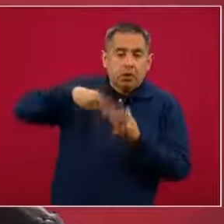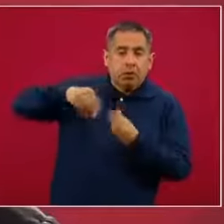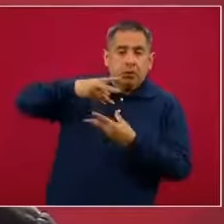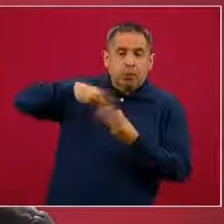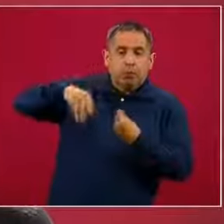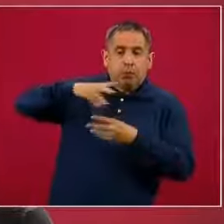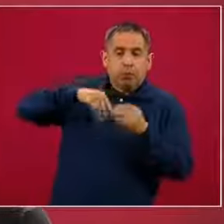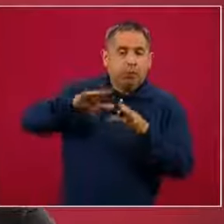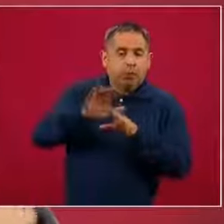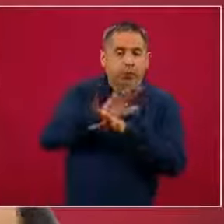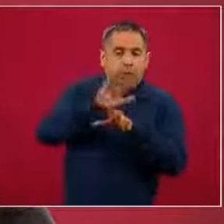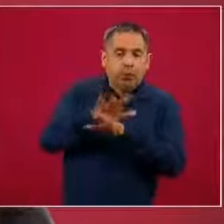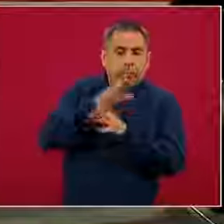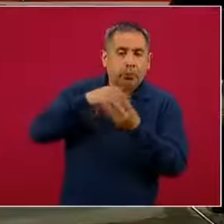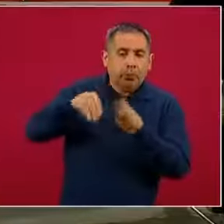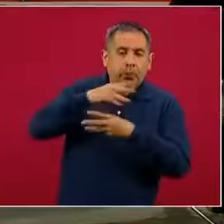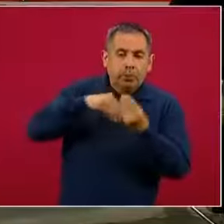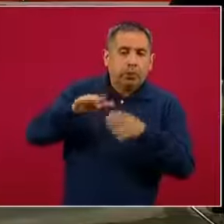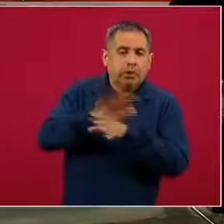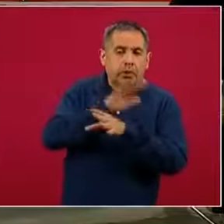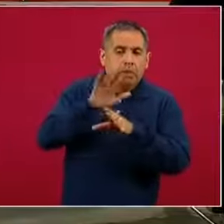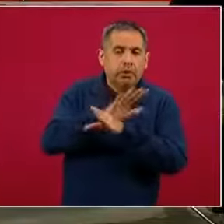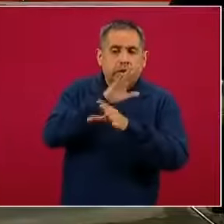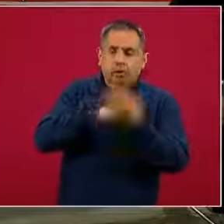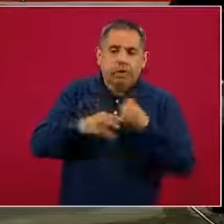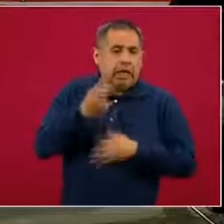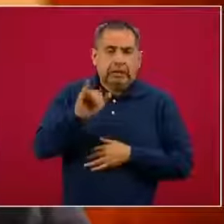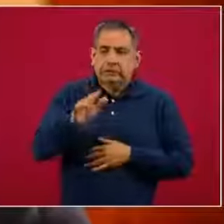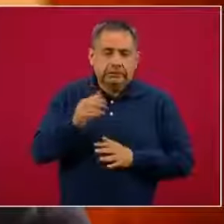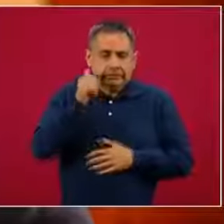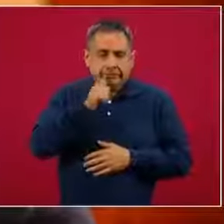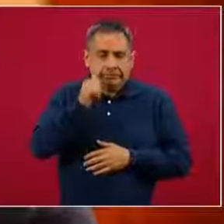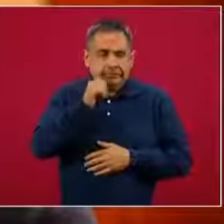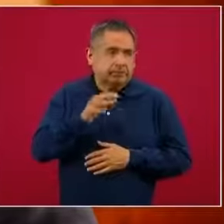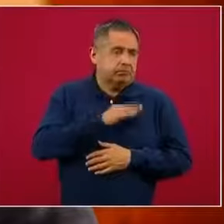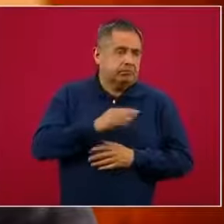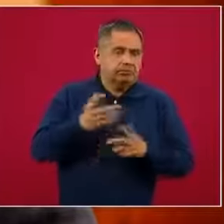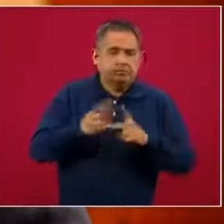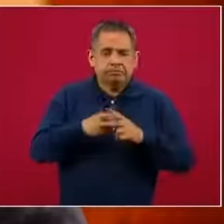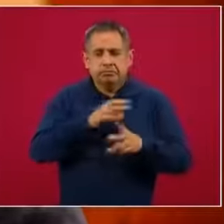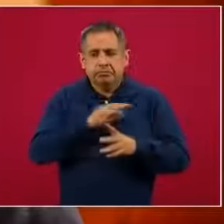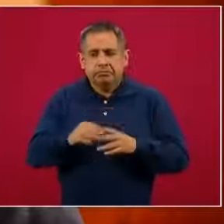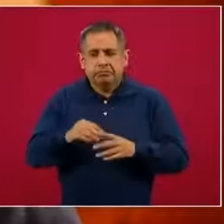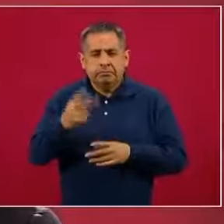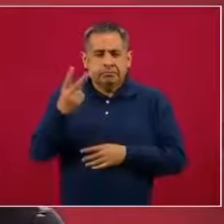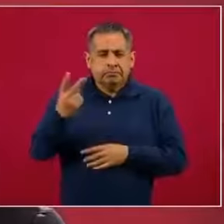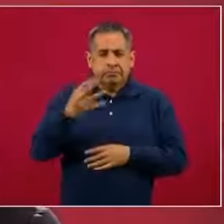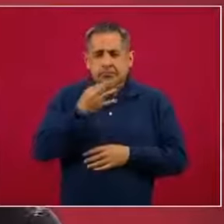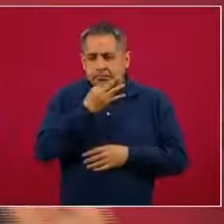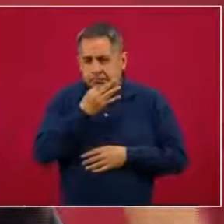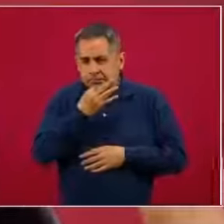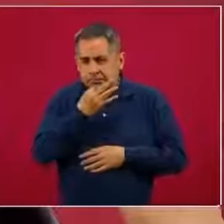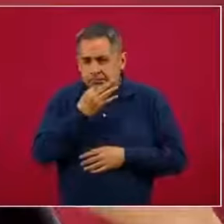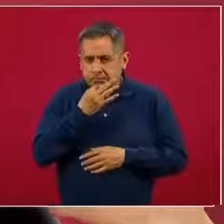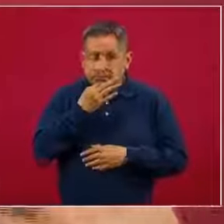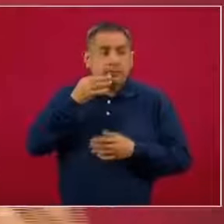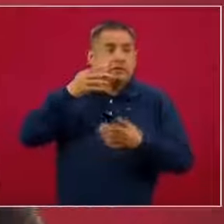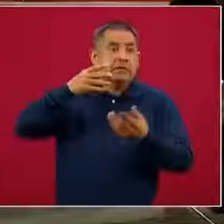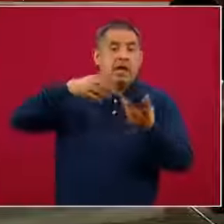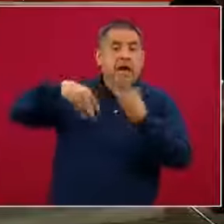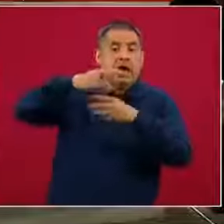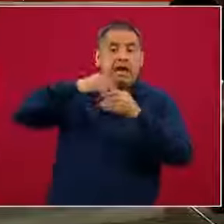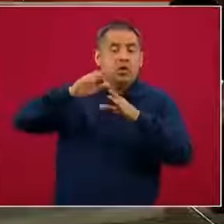las aeronaves y existe un recambio en términos promedio de que cada 2 minutos se reemplaza